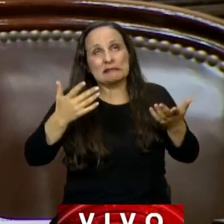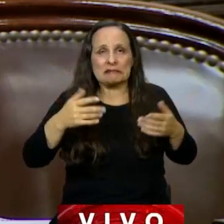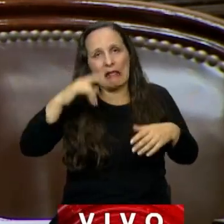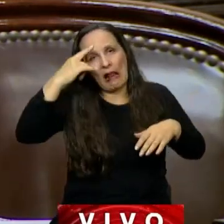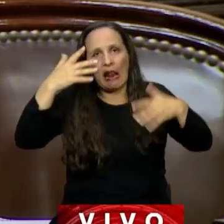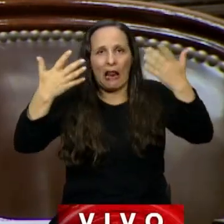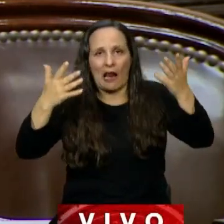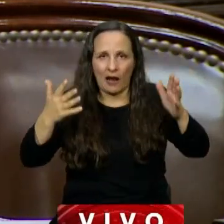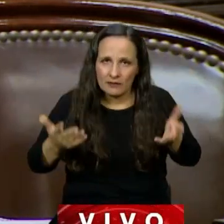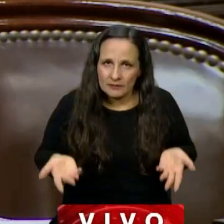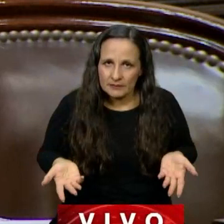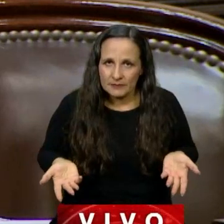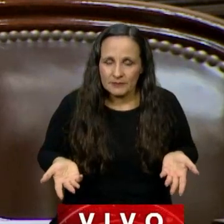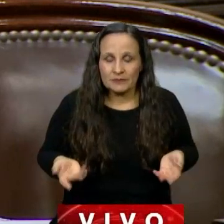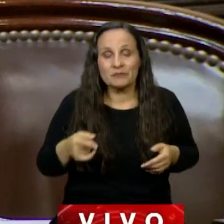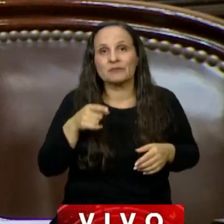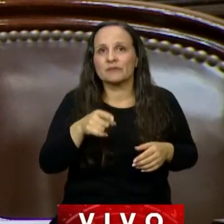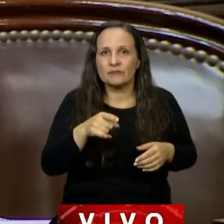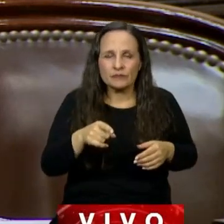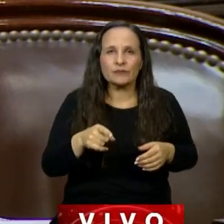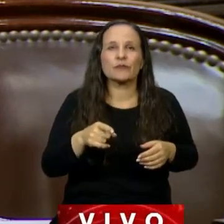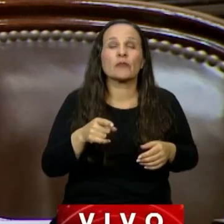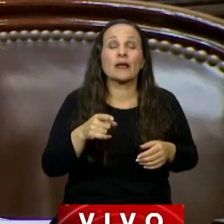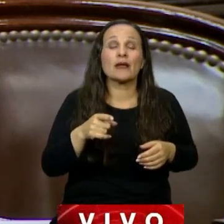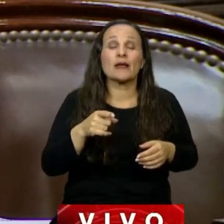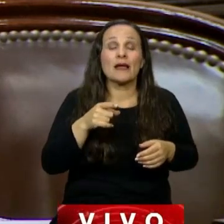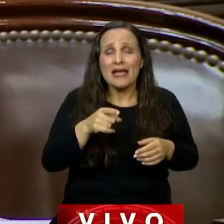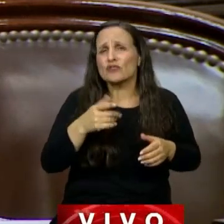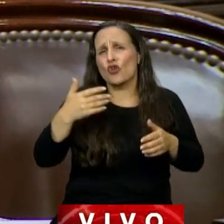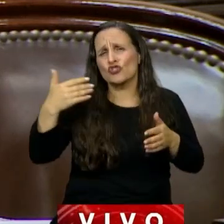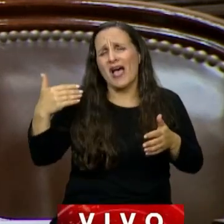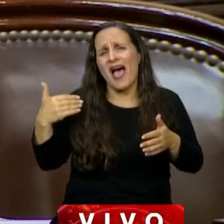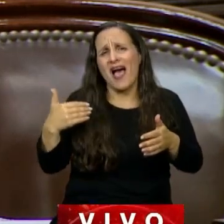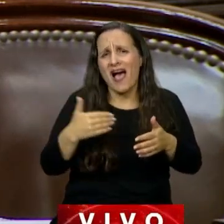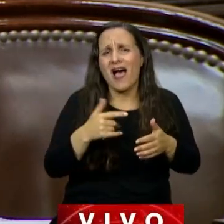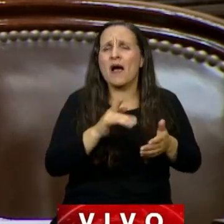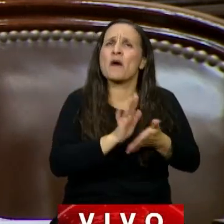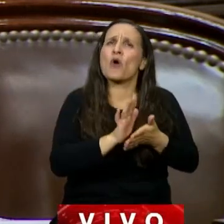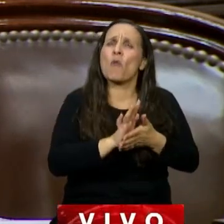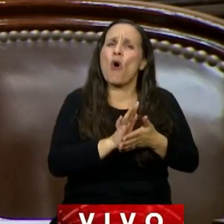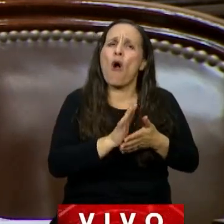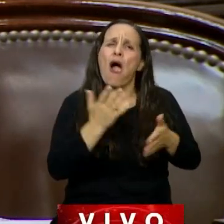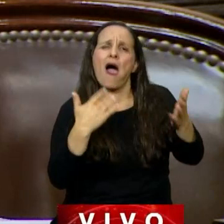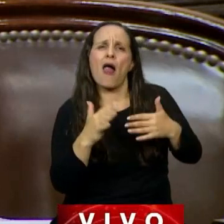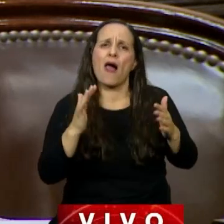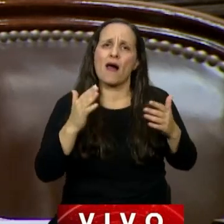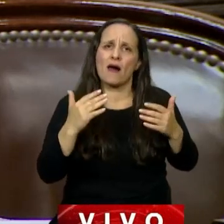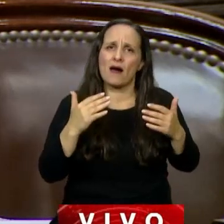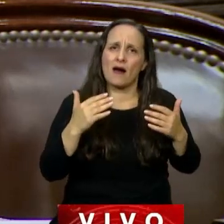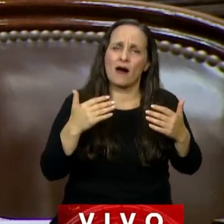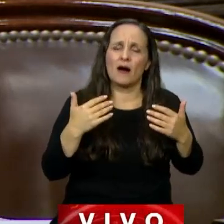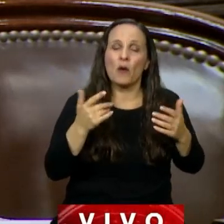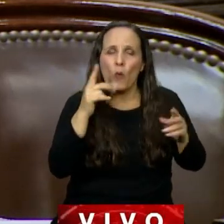emergencia permanente es otra cuestión que viene a ser utilizada como pretexto para saltar y